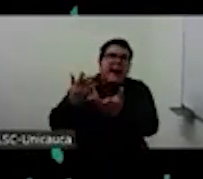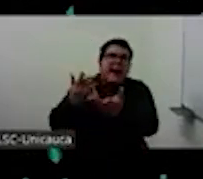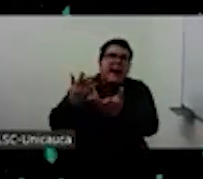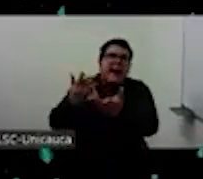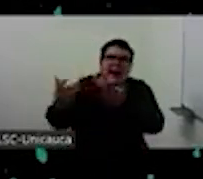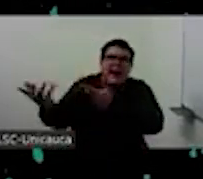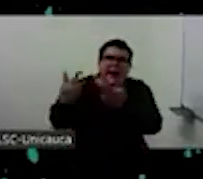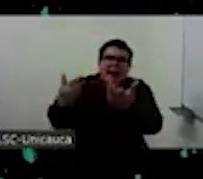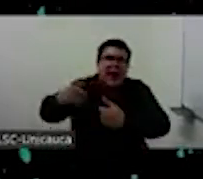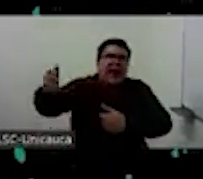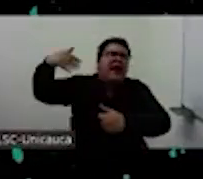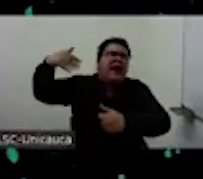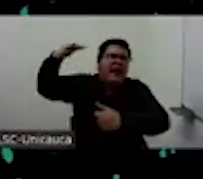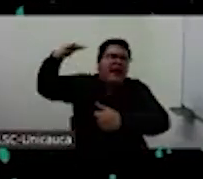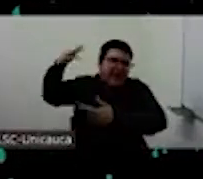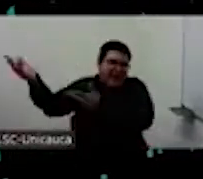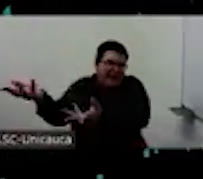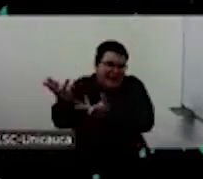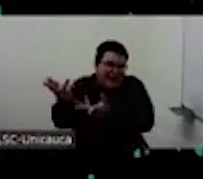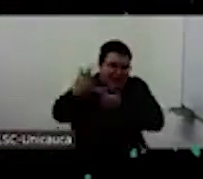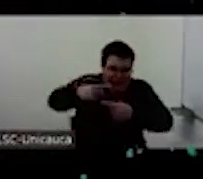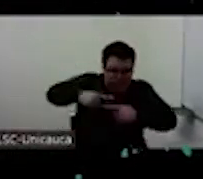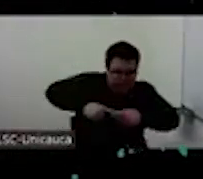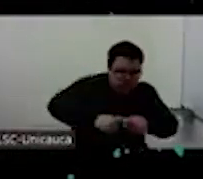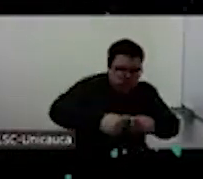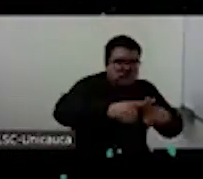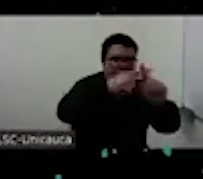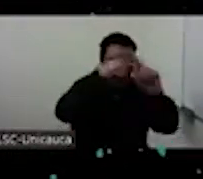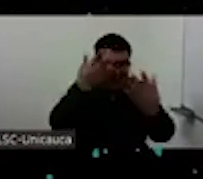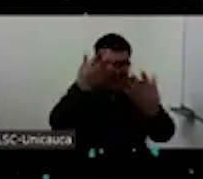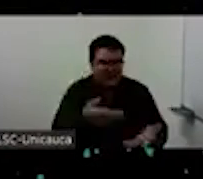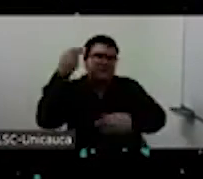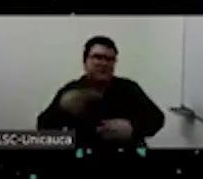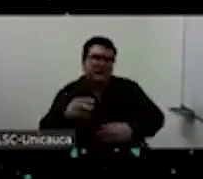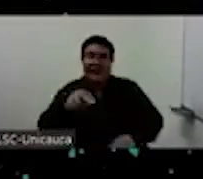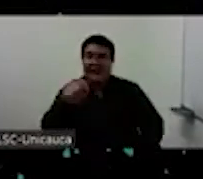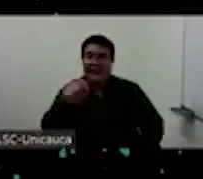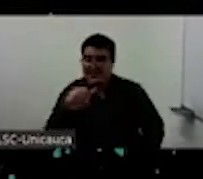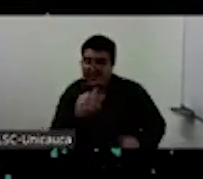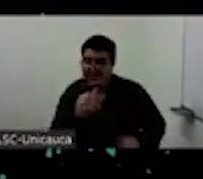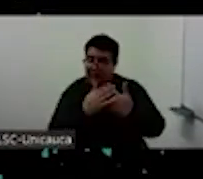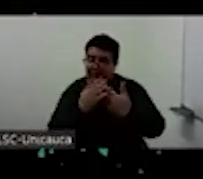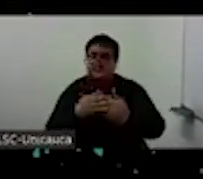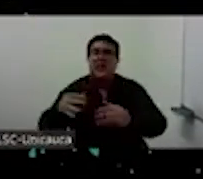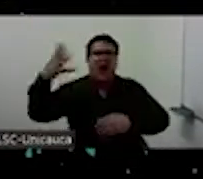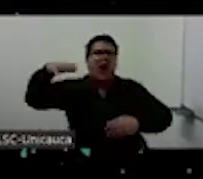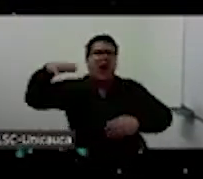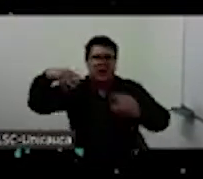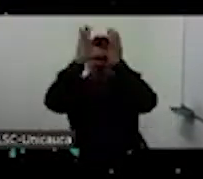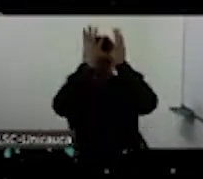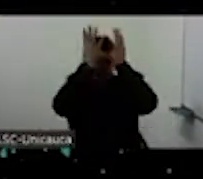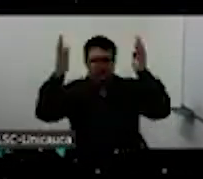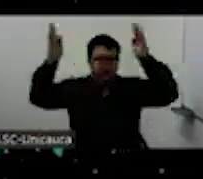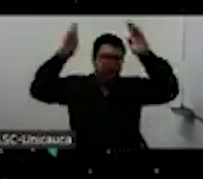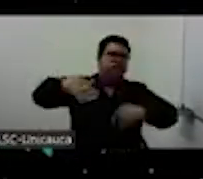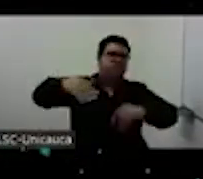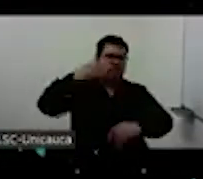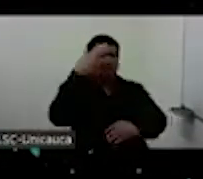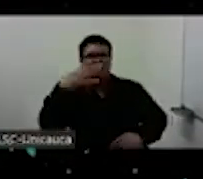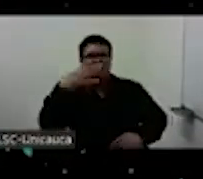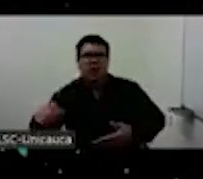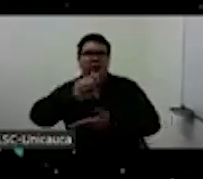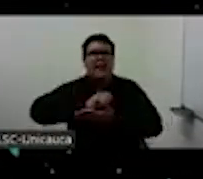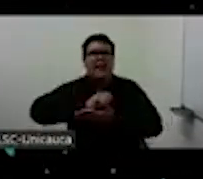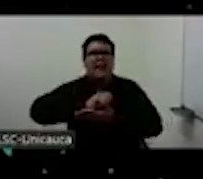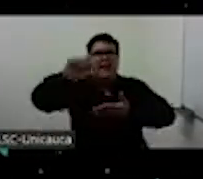los ancestros. Dicen los Nasa que los caciques dejaron los escritos